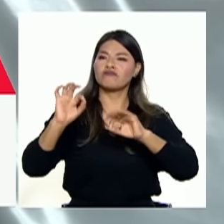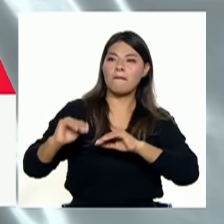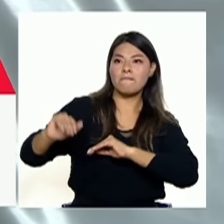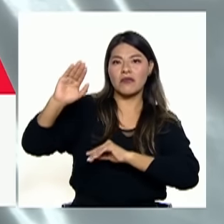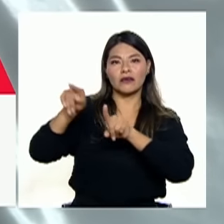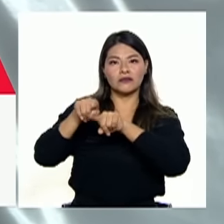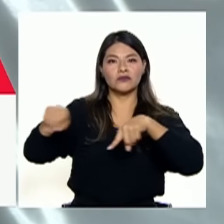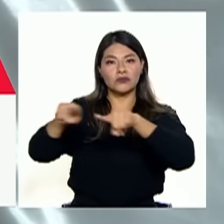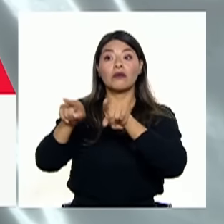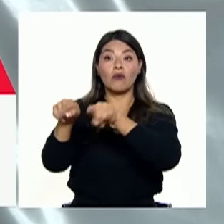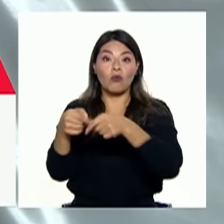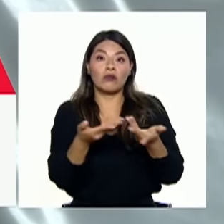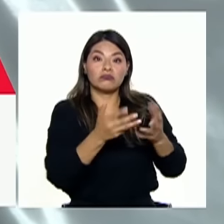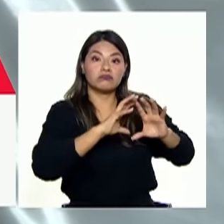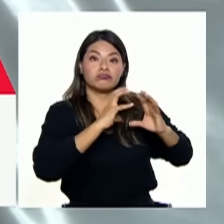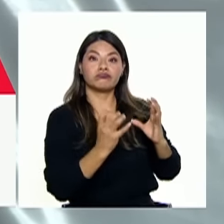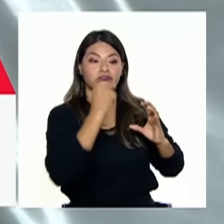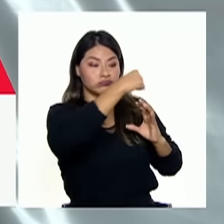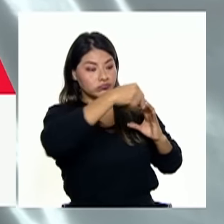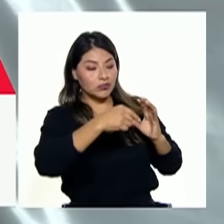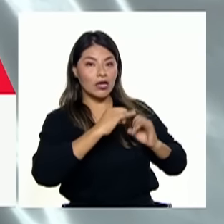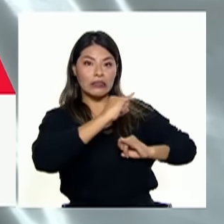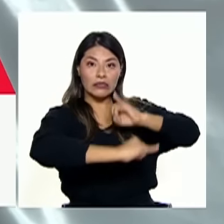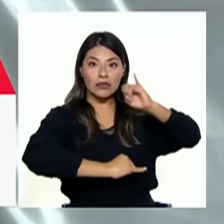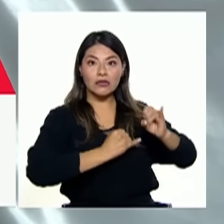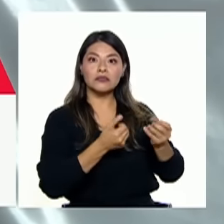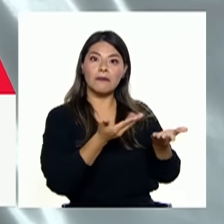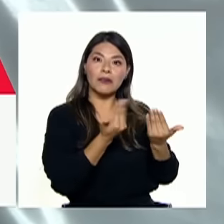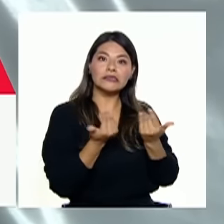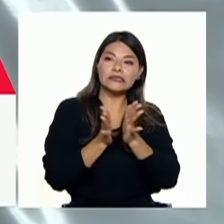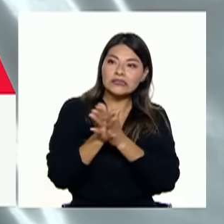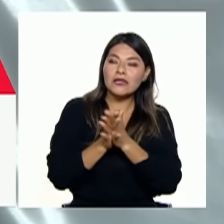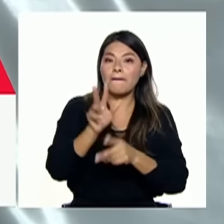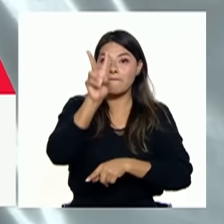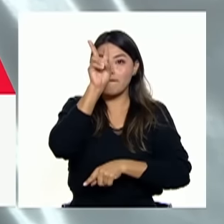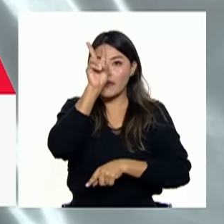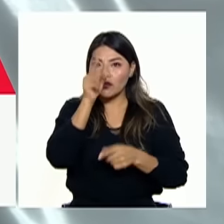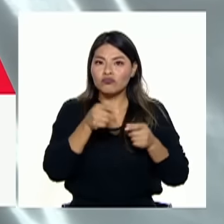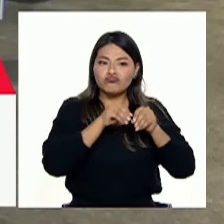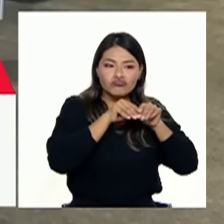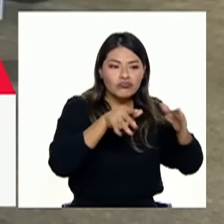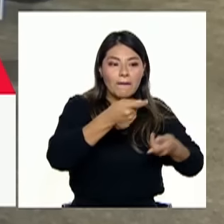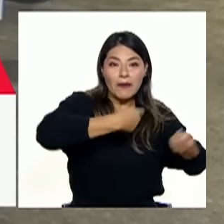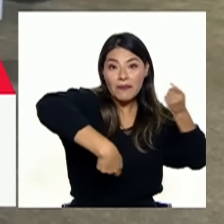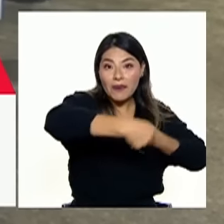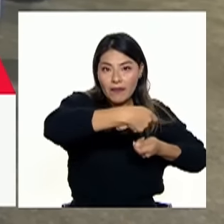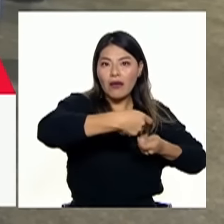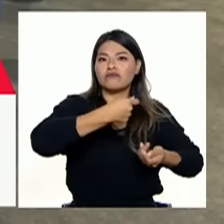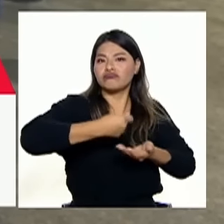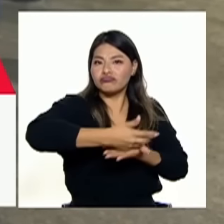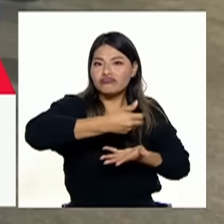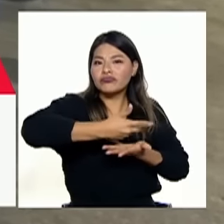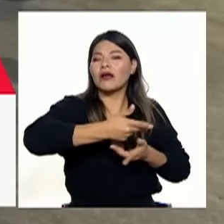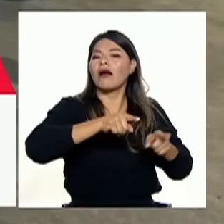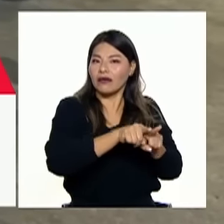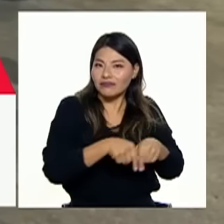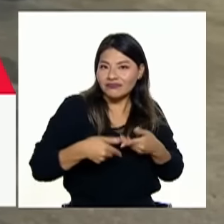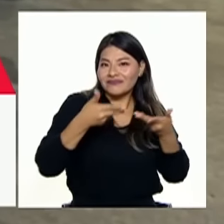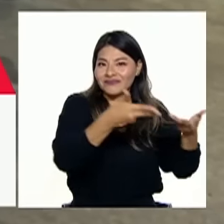mercado internacional creciente y que demanda nuestros productos. Conscientes de la necesidad de